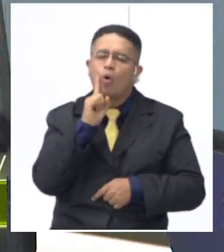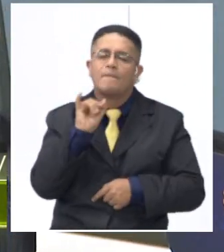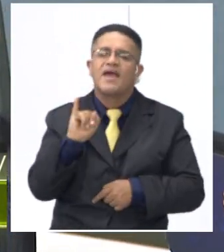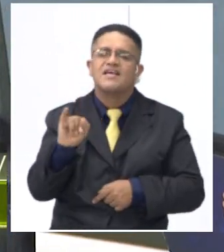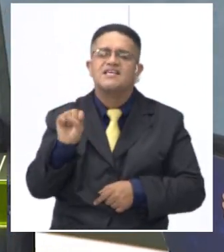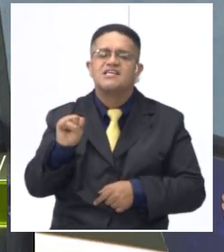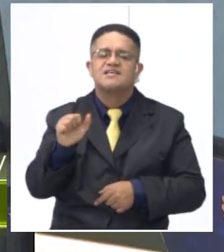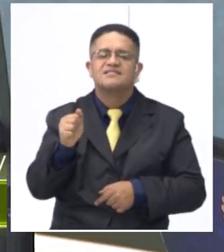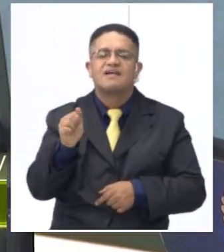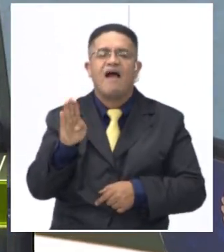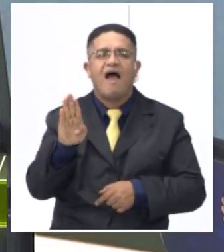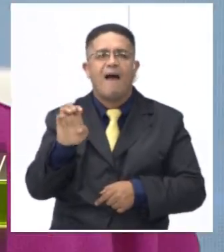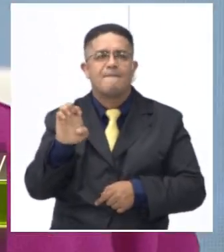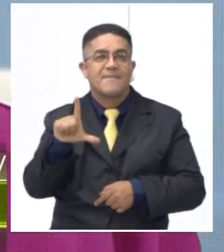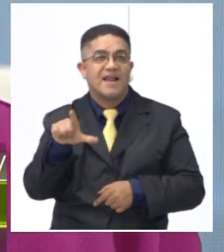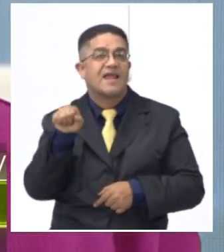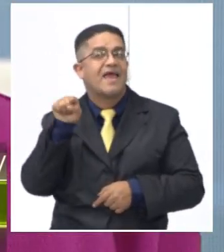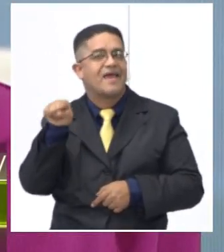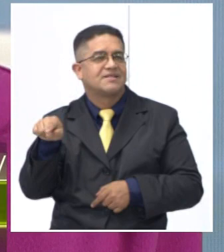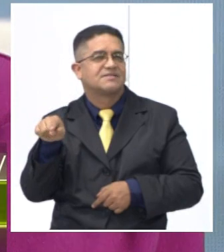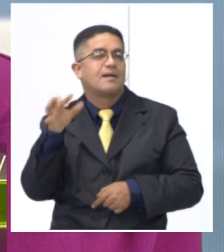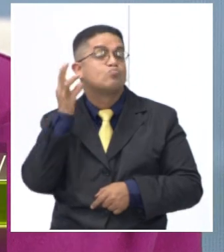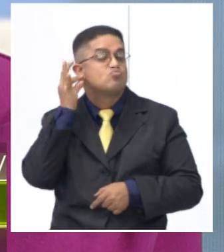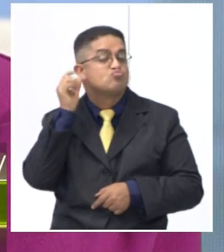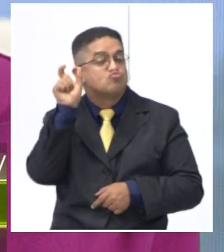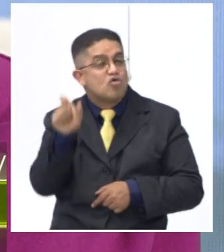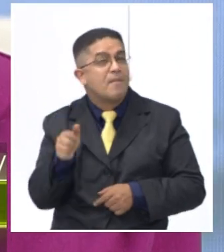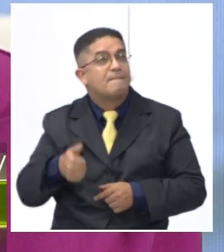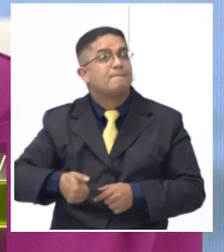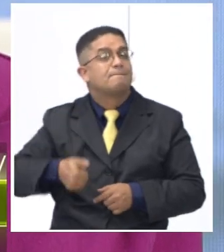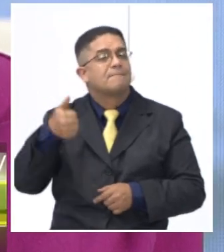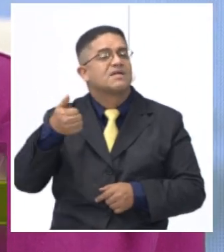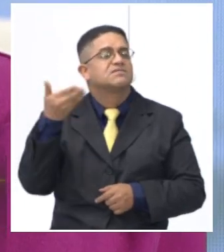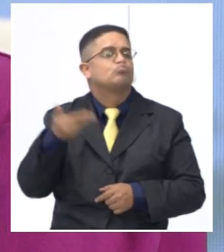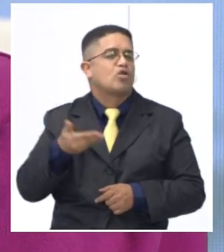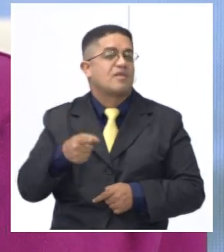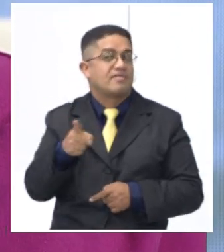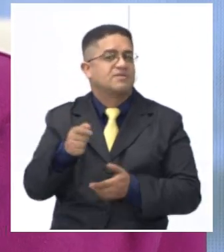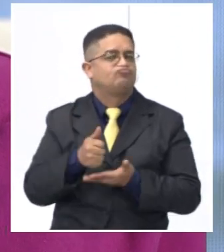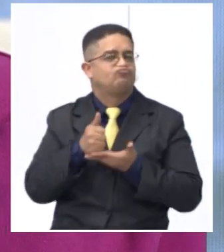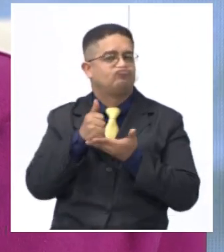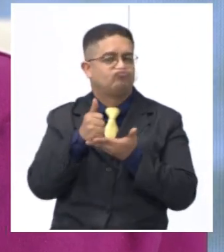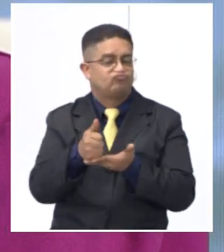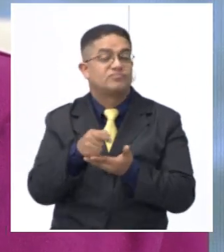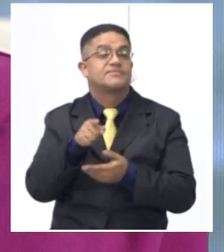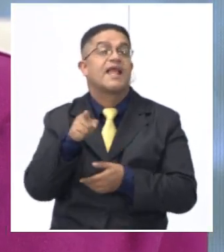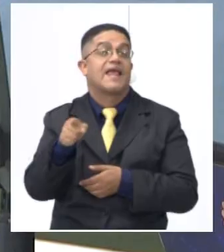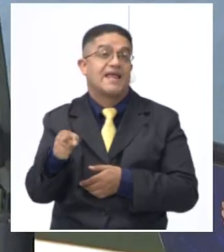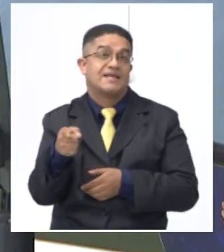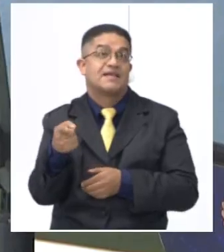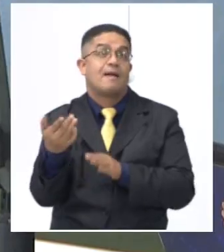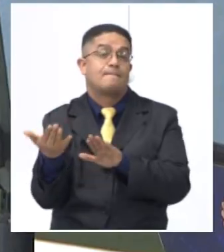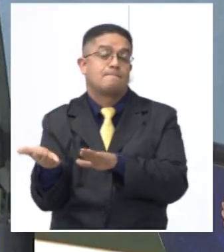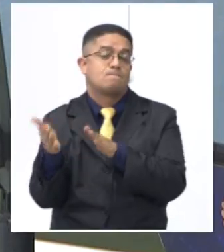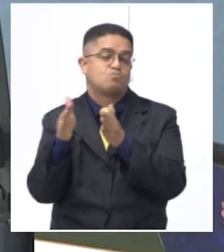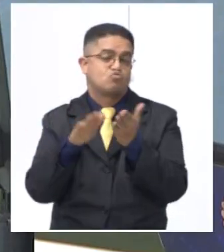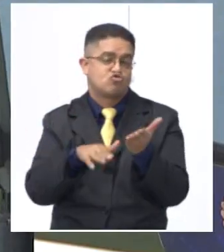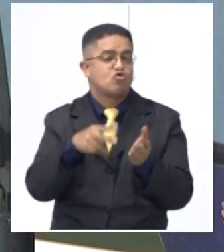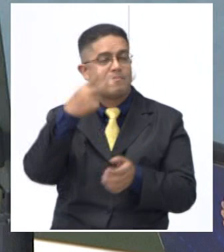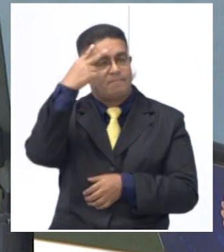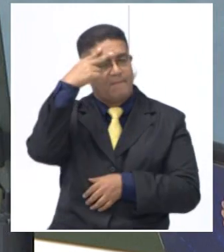que recordarla porque es la enfermera más importante con respecto a las inmunizaciones. Ella lamentablemente después falleció en